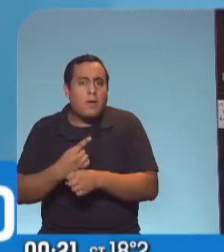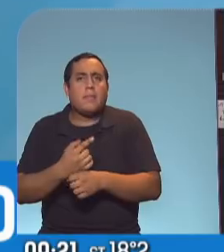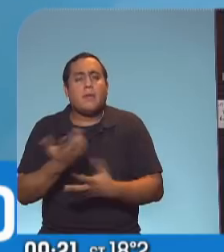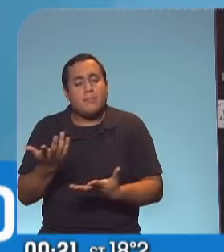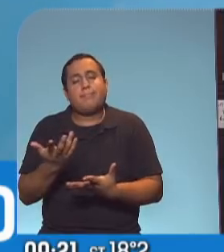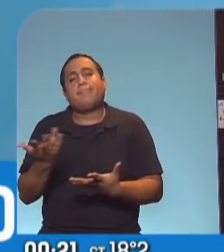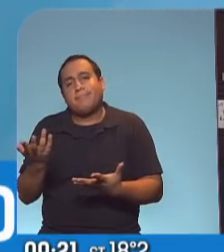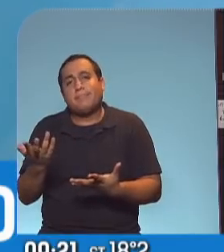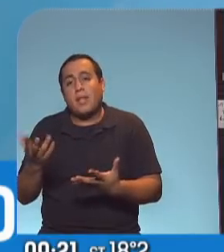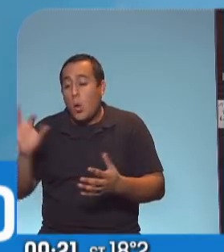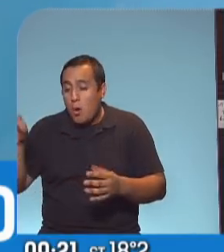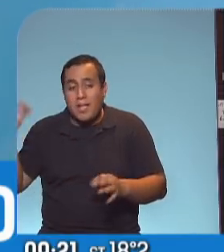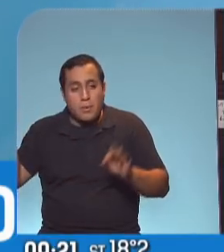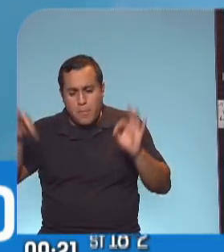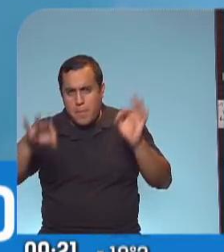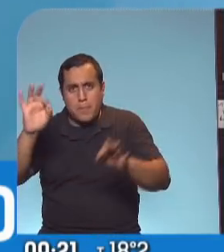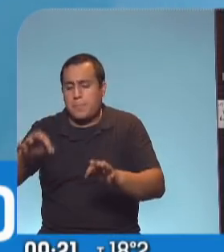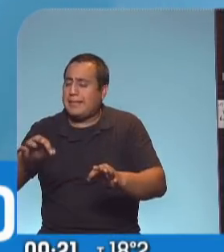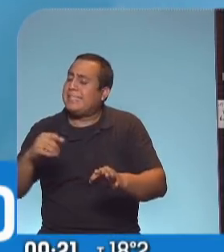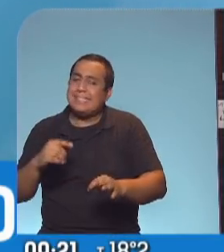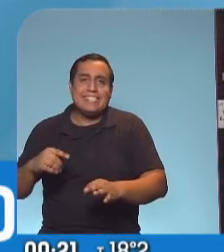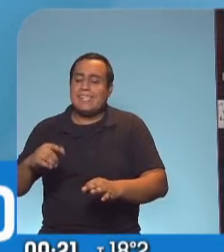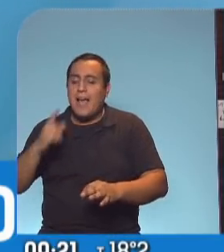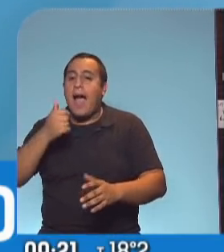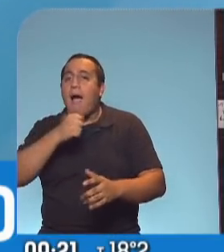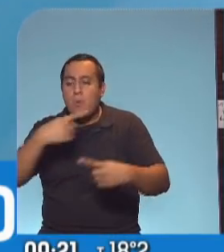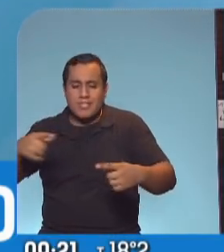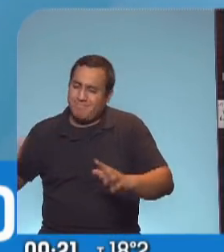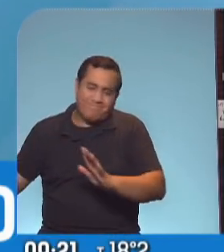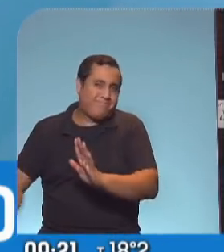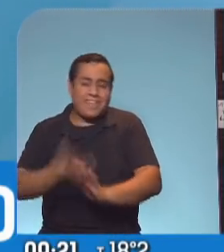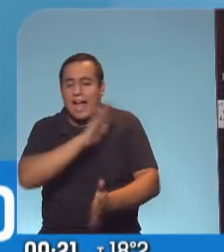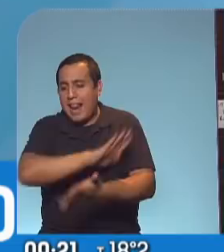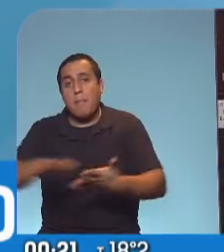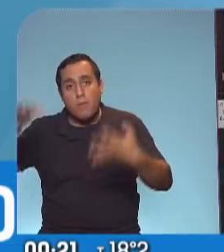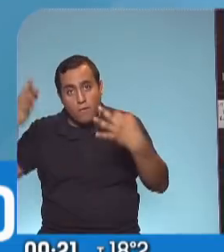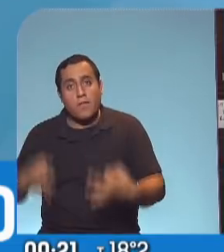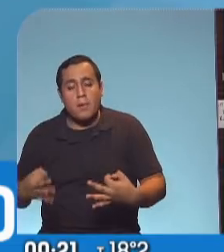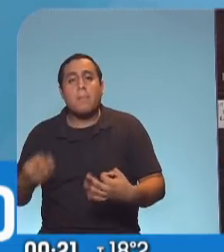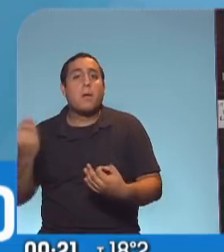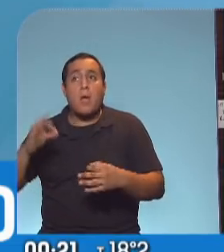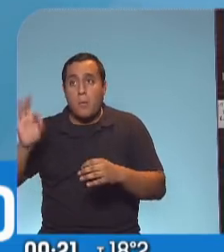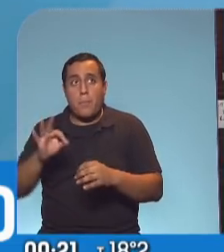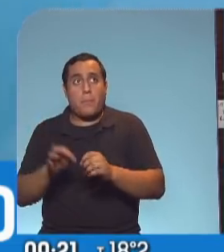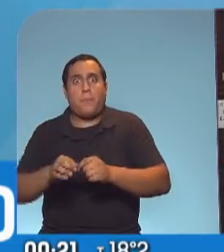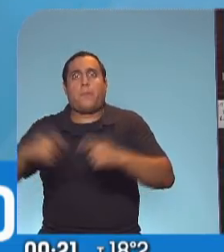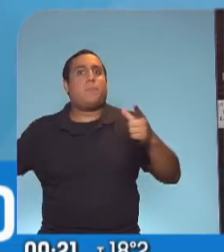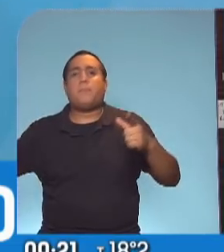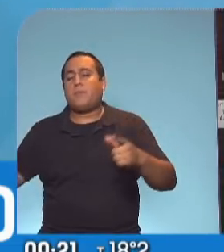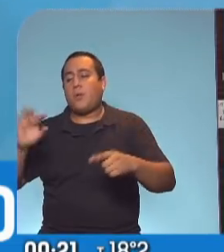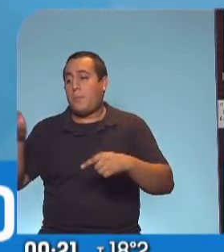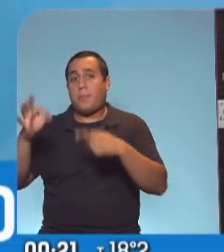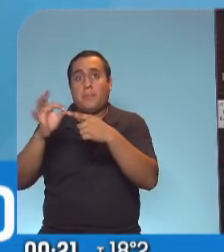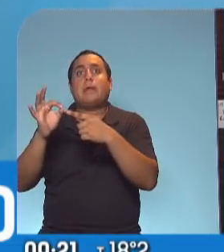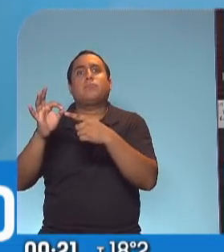eliminación de los criaderos de mosquitos es la acción más importante para el control del vector, el Aedes aegypti,